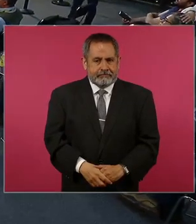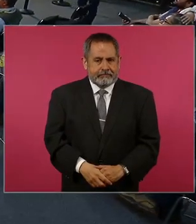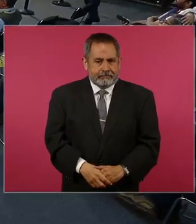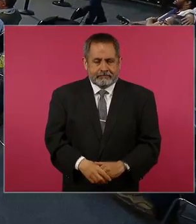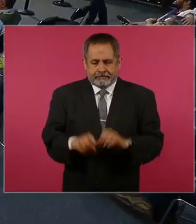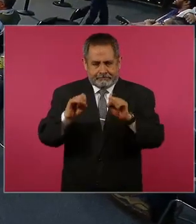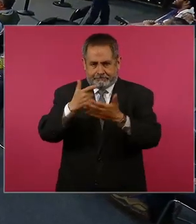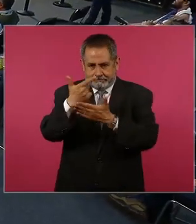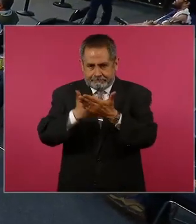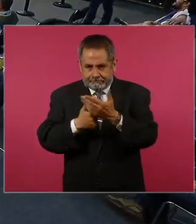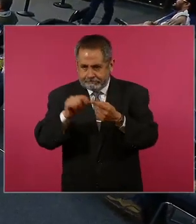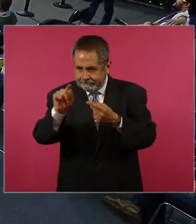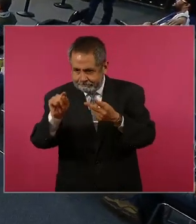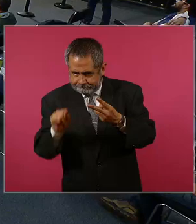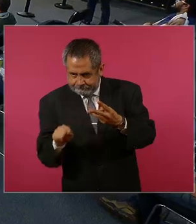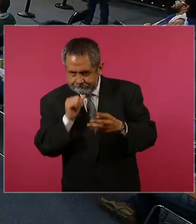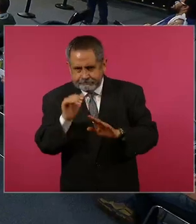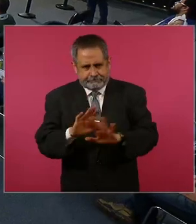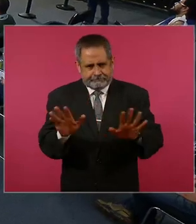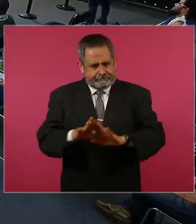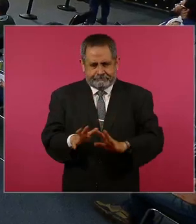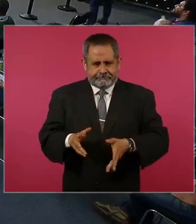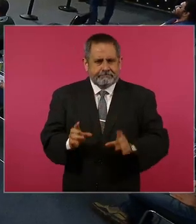Sin lista.